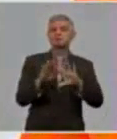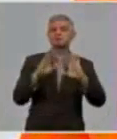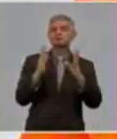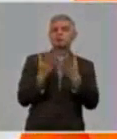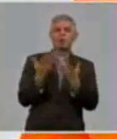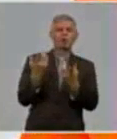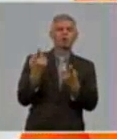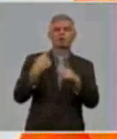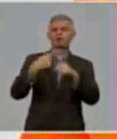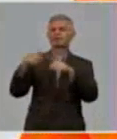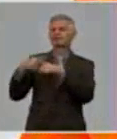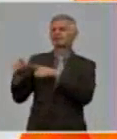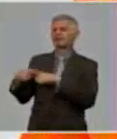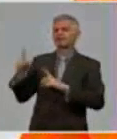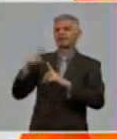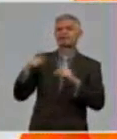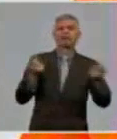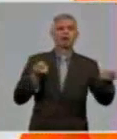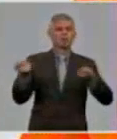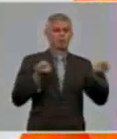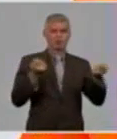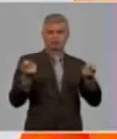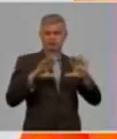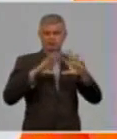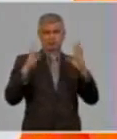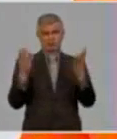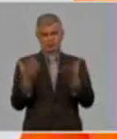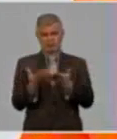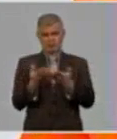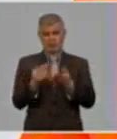todos los medios de transporte, se permitirá la ocupación